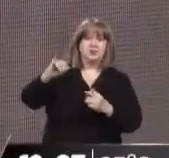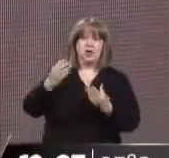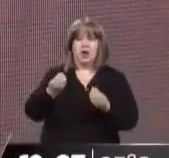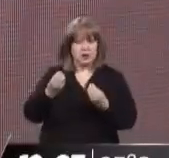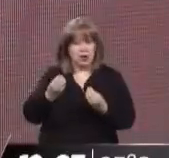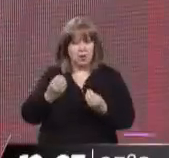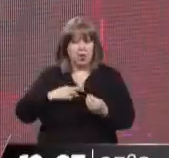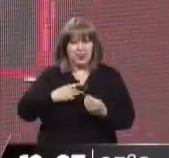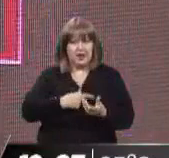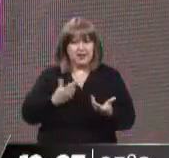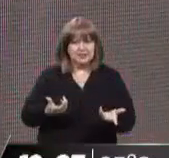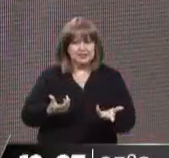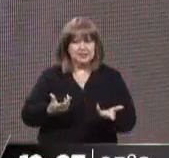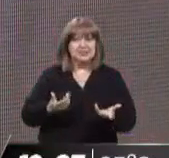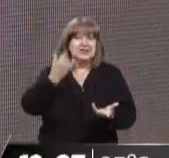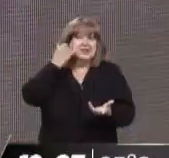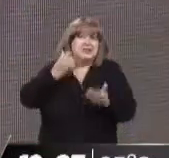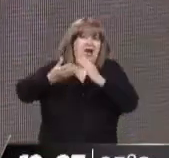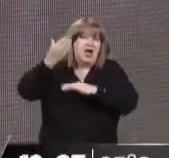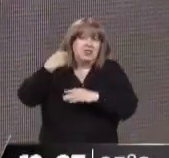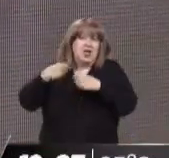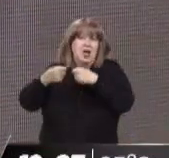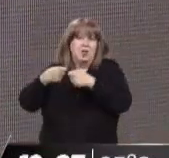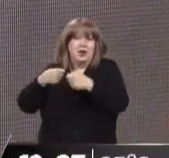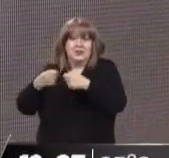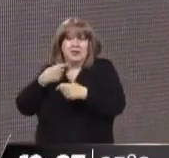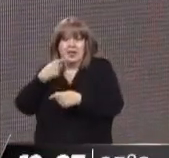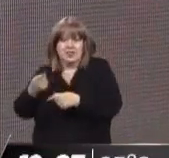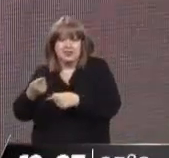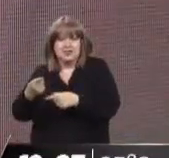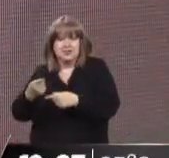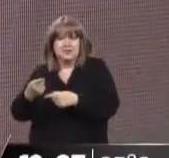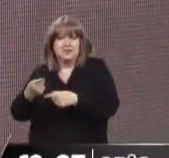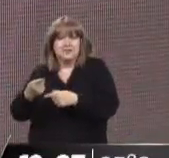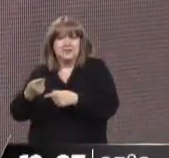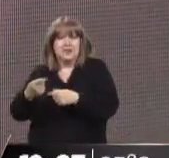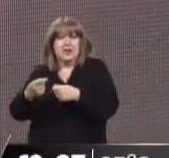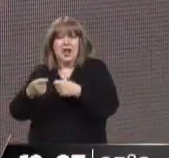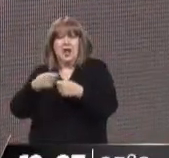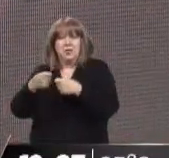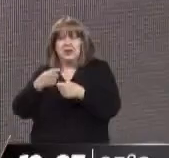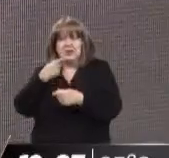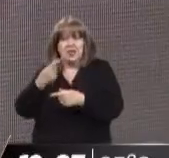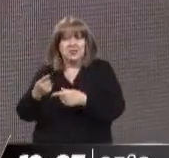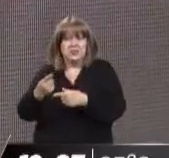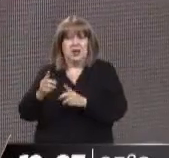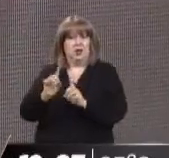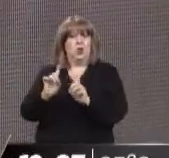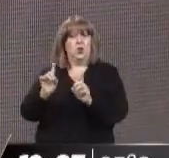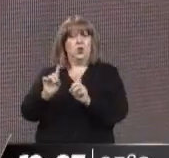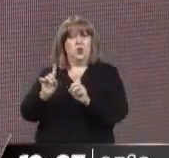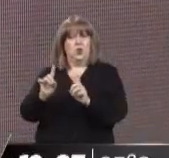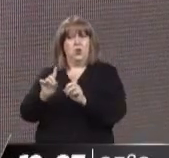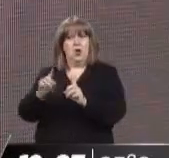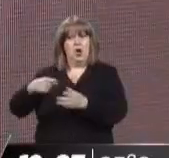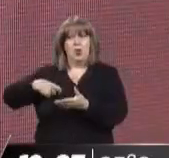ser trans algo que nosotros a partir del diálogo que tuvimos con la empresa ellos o mejor dicho entendemos que ellos desestiman dicen no hubo ningún